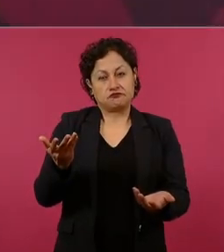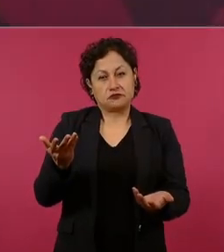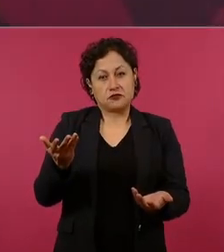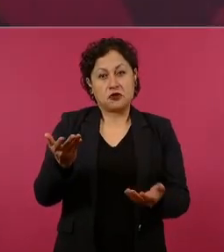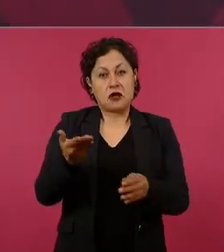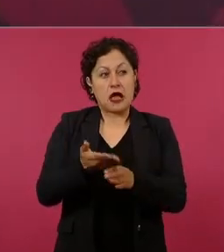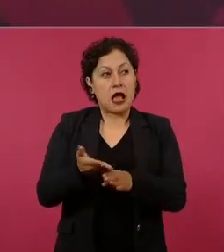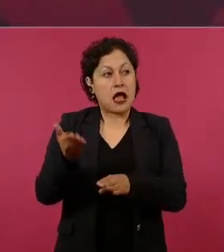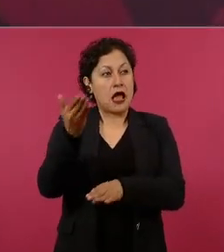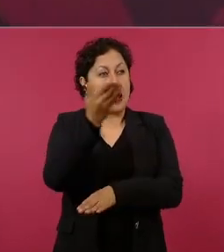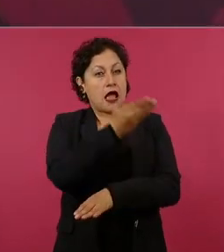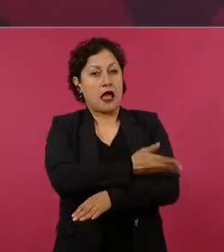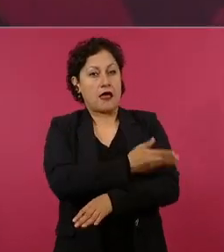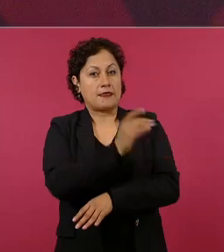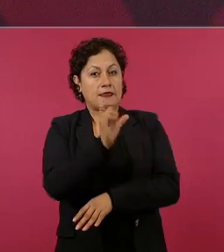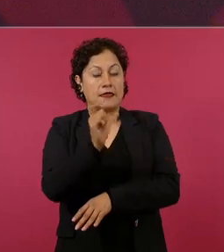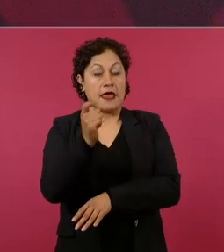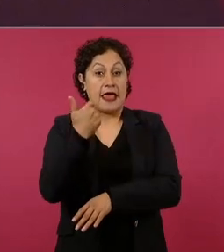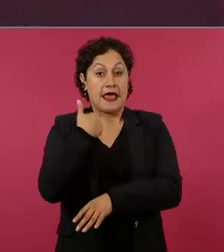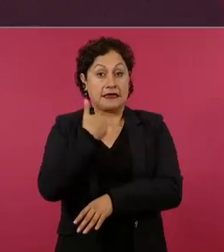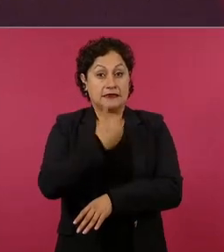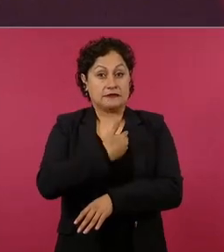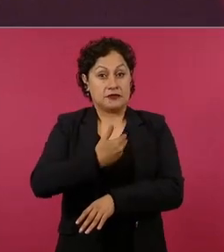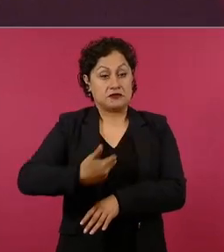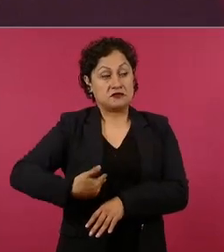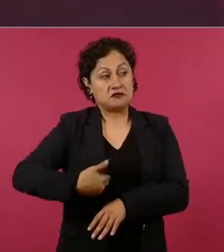tienen la investigación, ustedes son